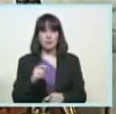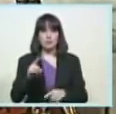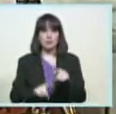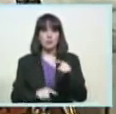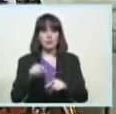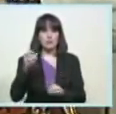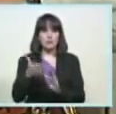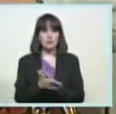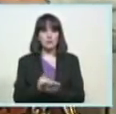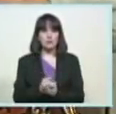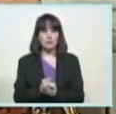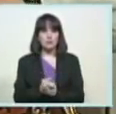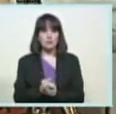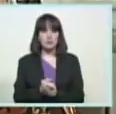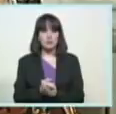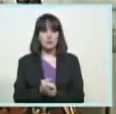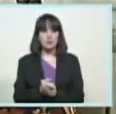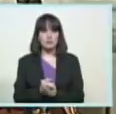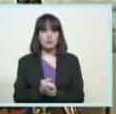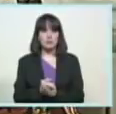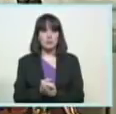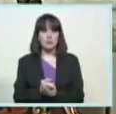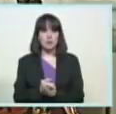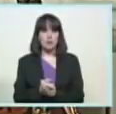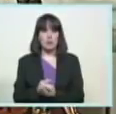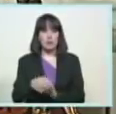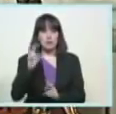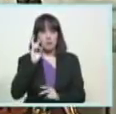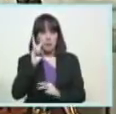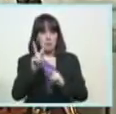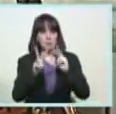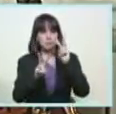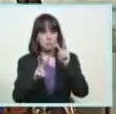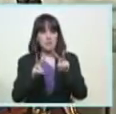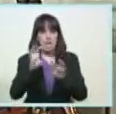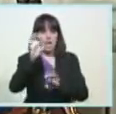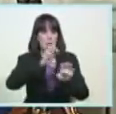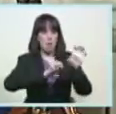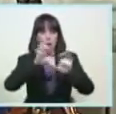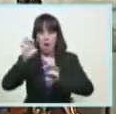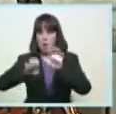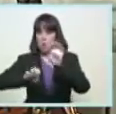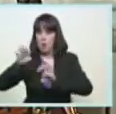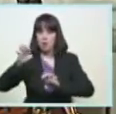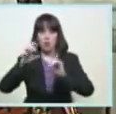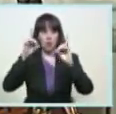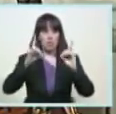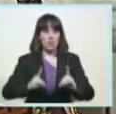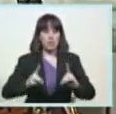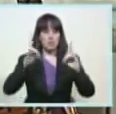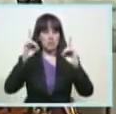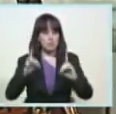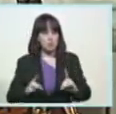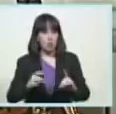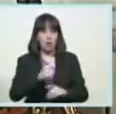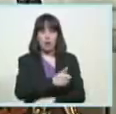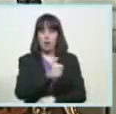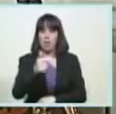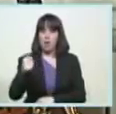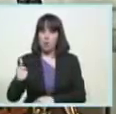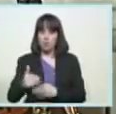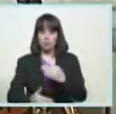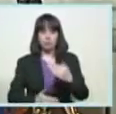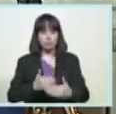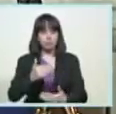la vista global y tiene que ir sobre la marcha estudiando tomando decisiones llevando adelante